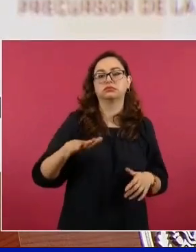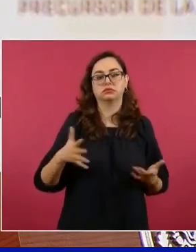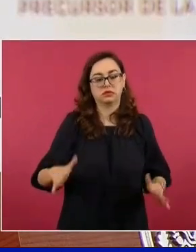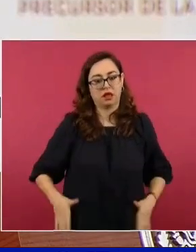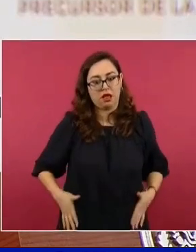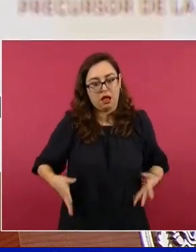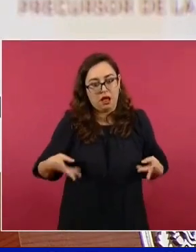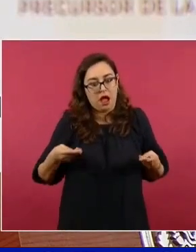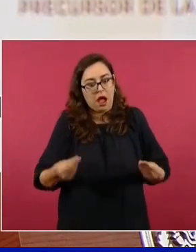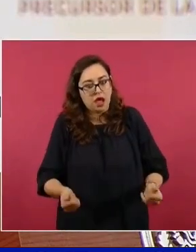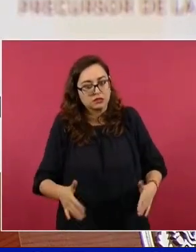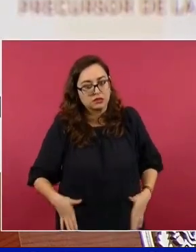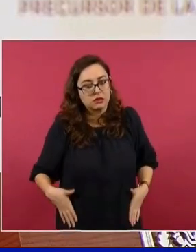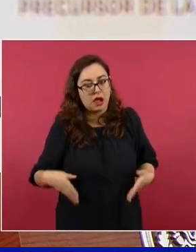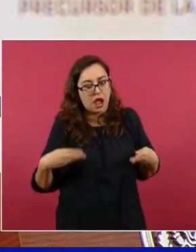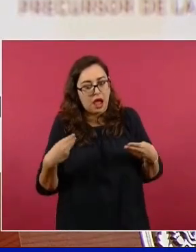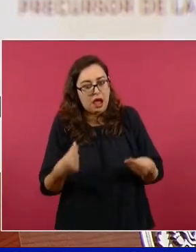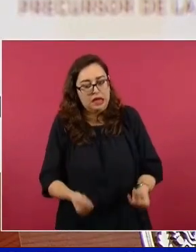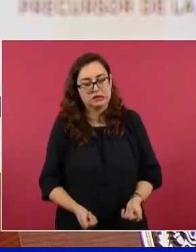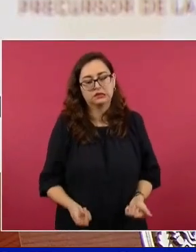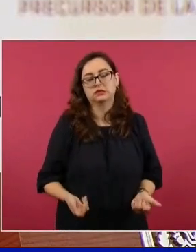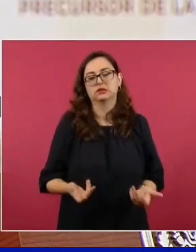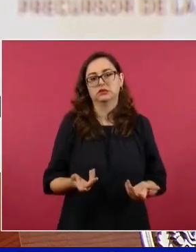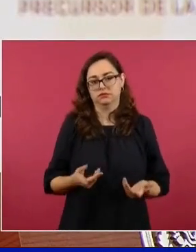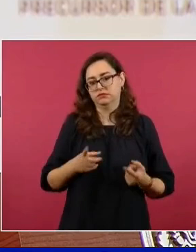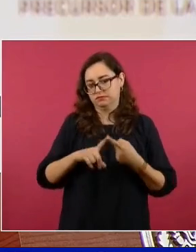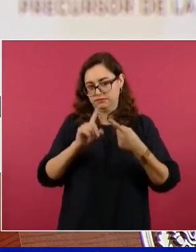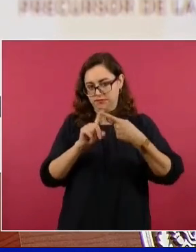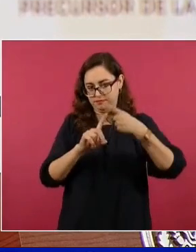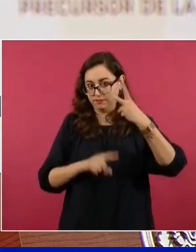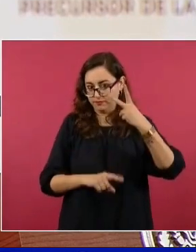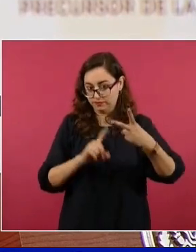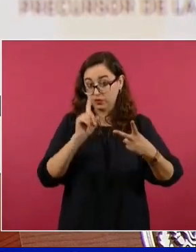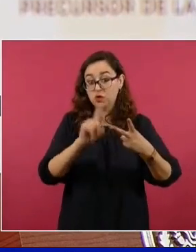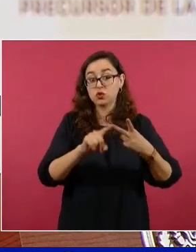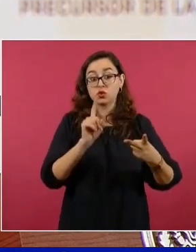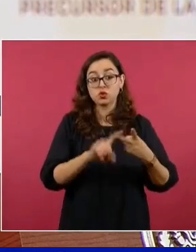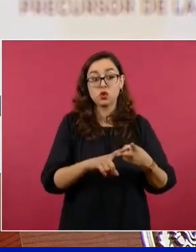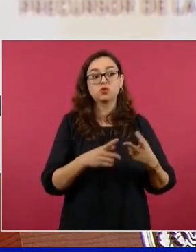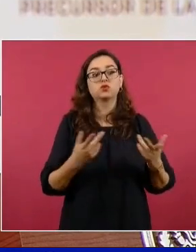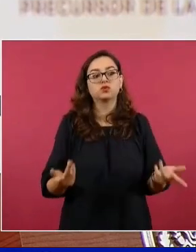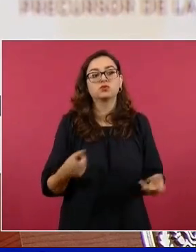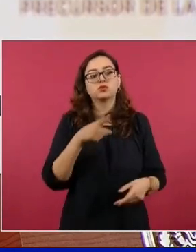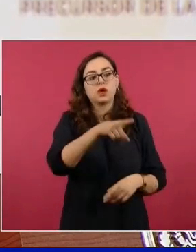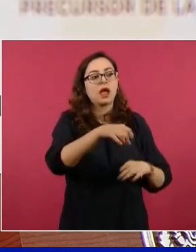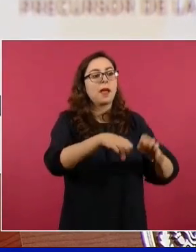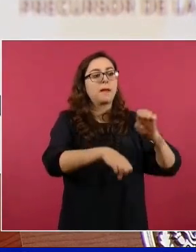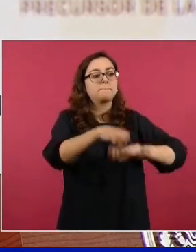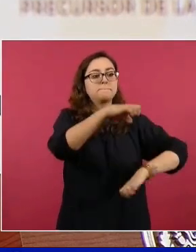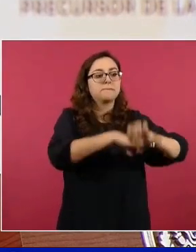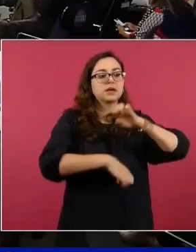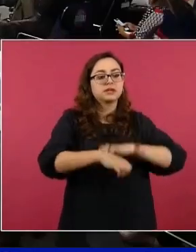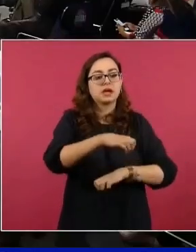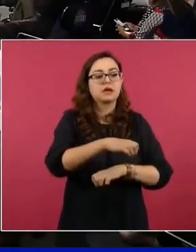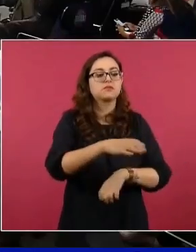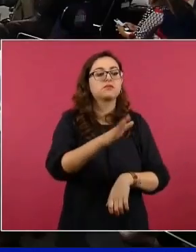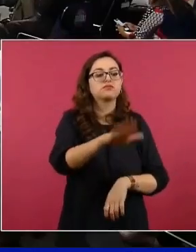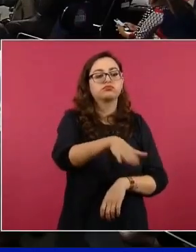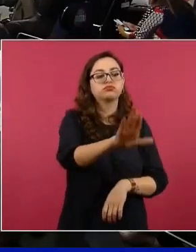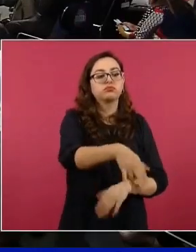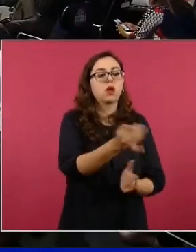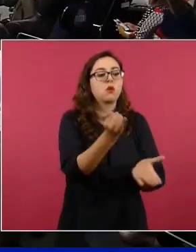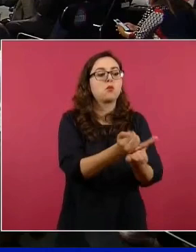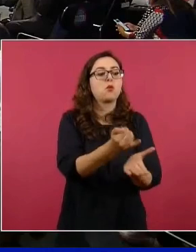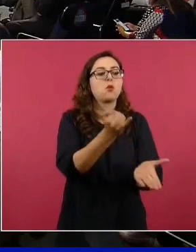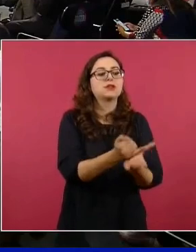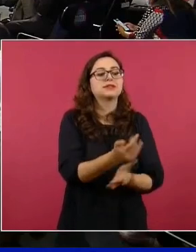distribuidores que abusan, porque se aumenta el impuesto 10% y ellos